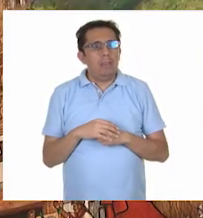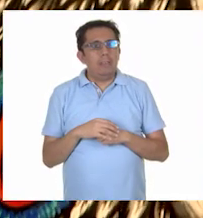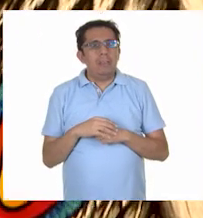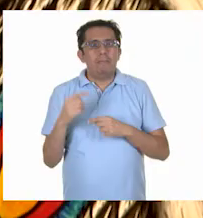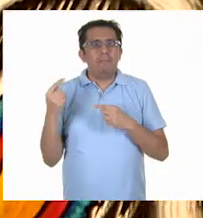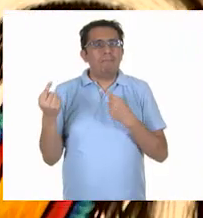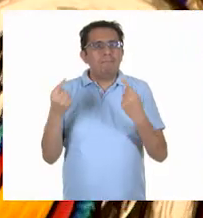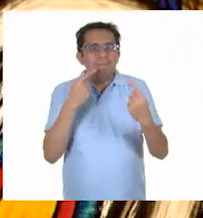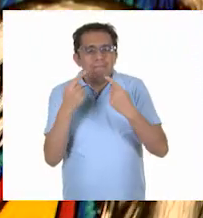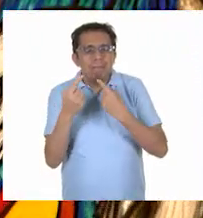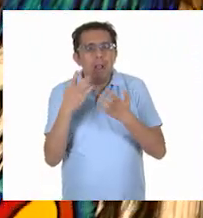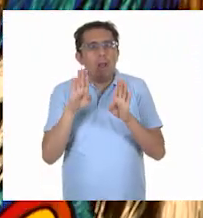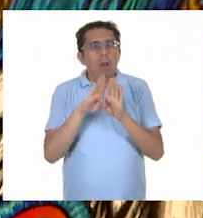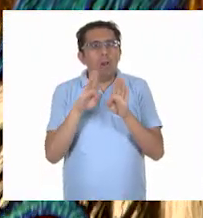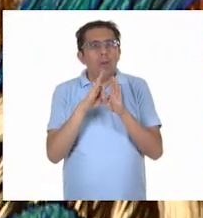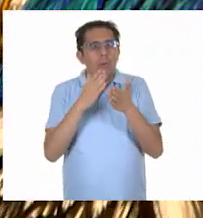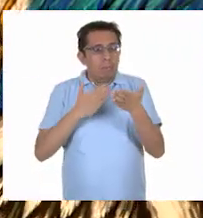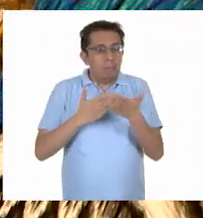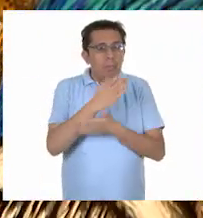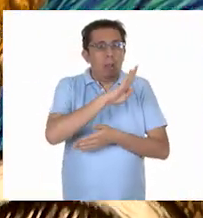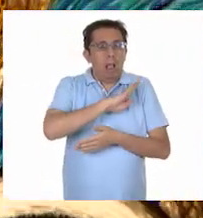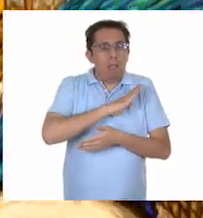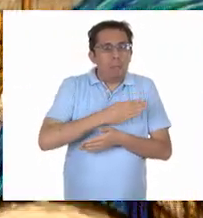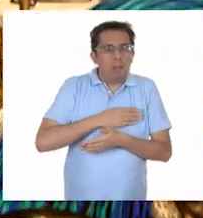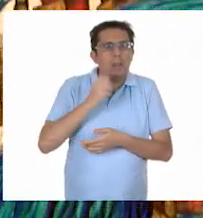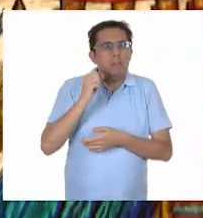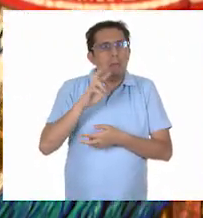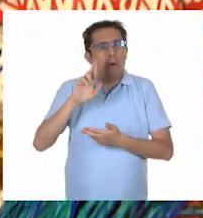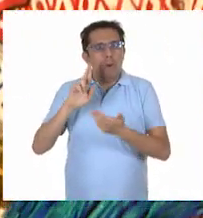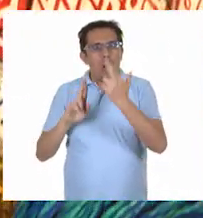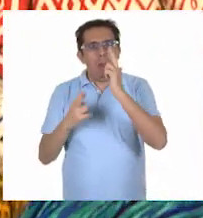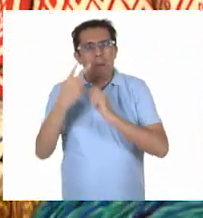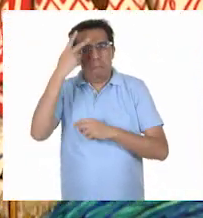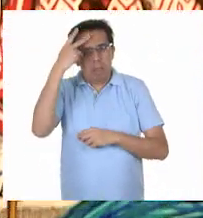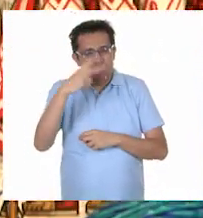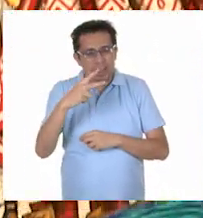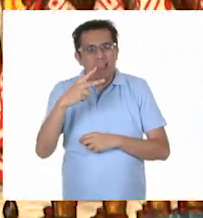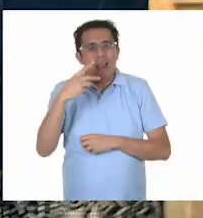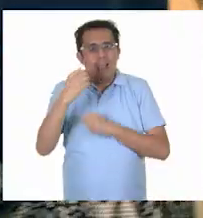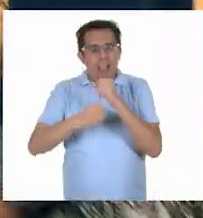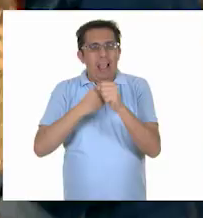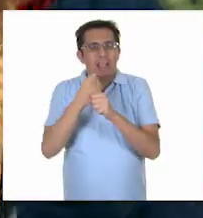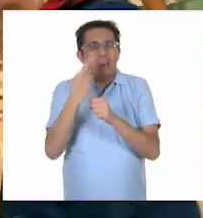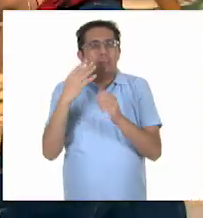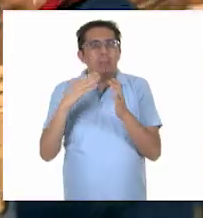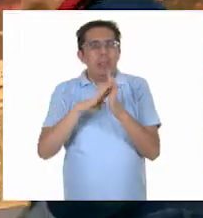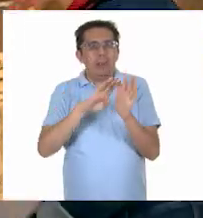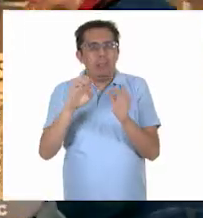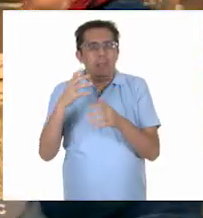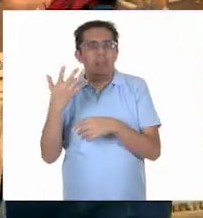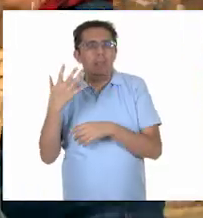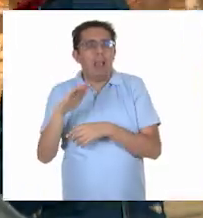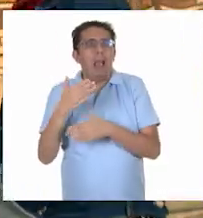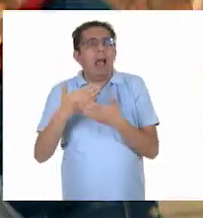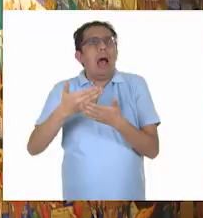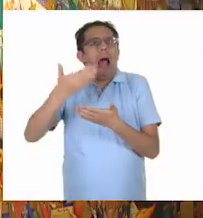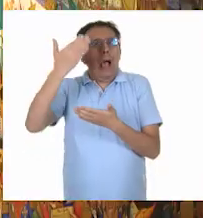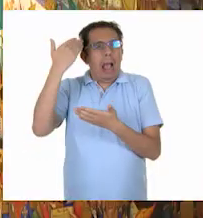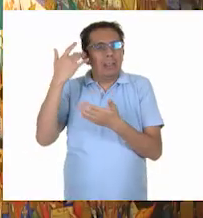la Revolución Mexicana de 1910. Hay más pasión sobre aquel mundo que sobre el presente.